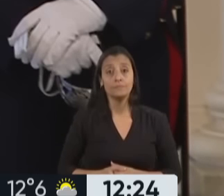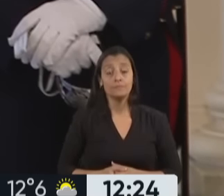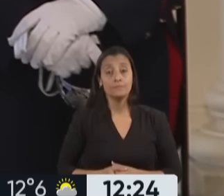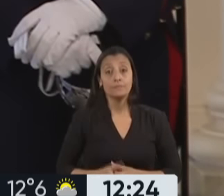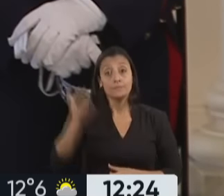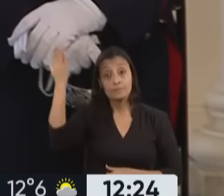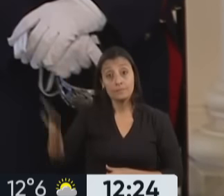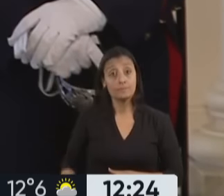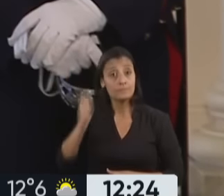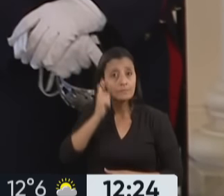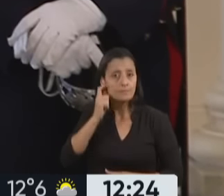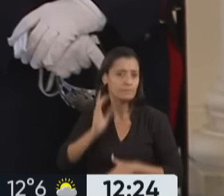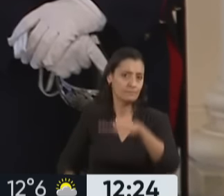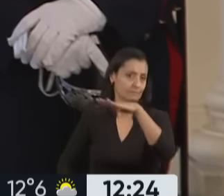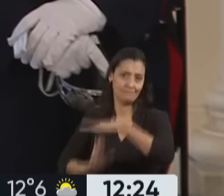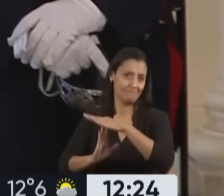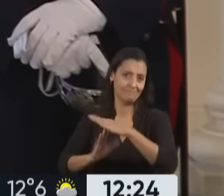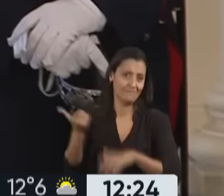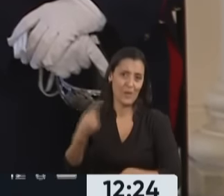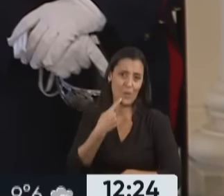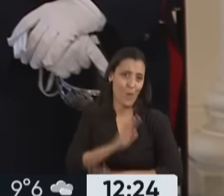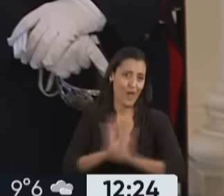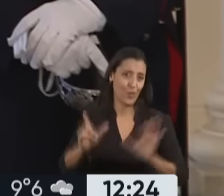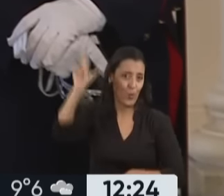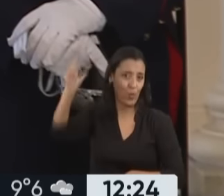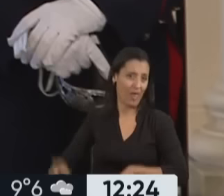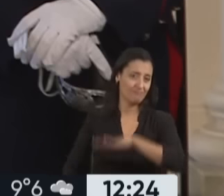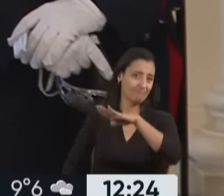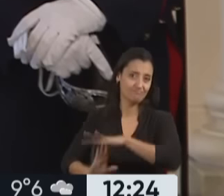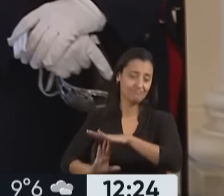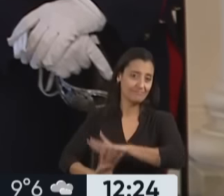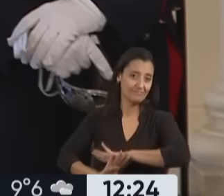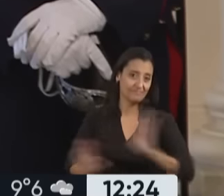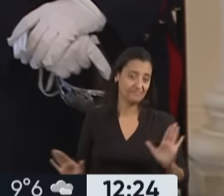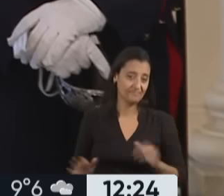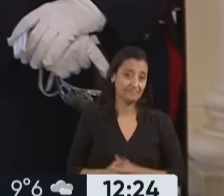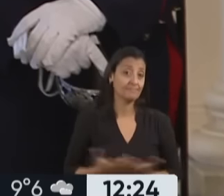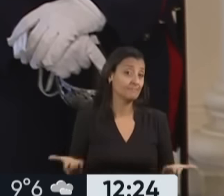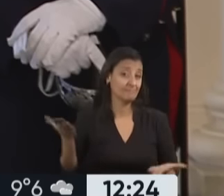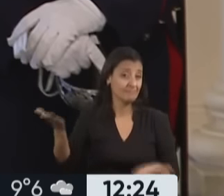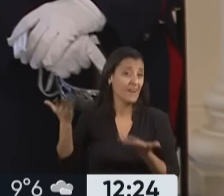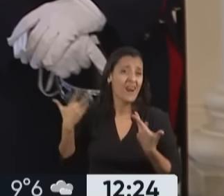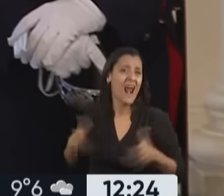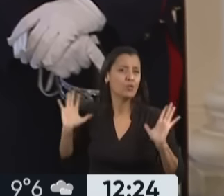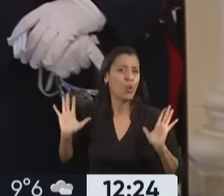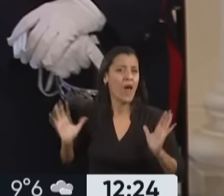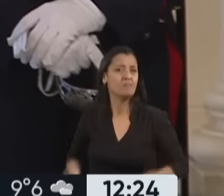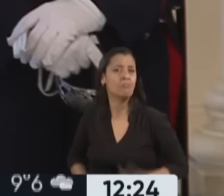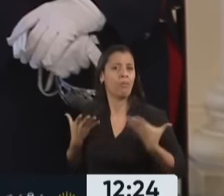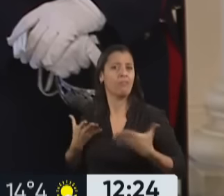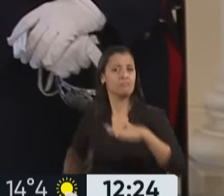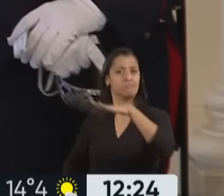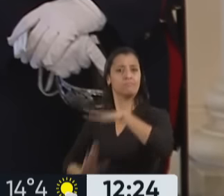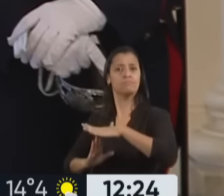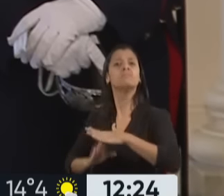Carlos fue un verdadero líder, eso es indiscutible, por naturaleza propia, porque